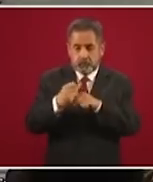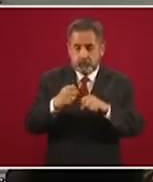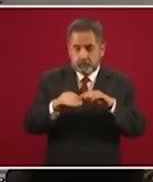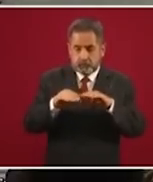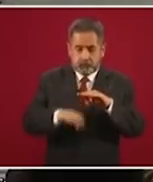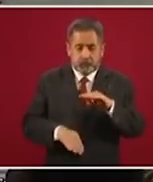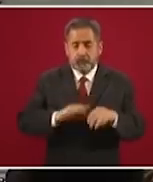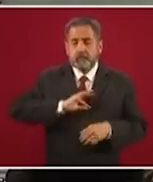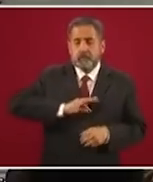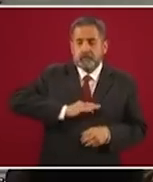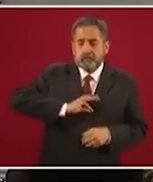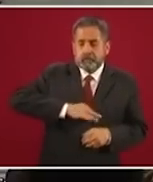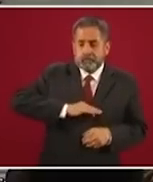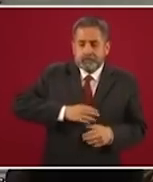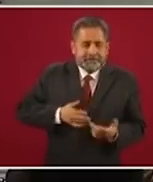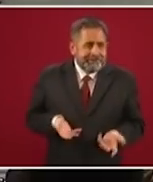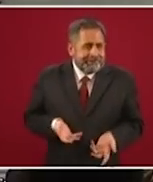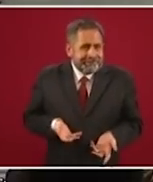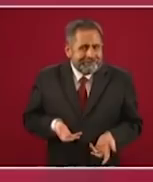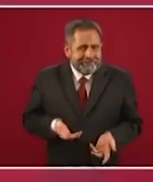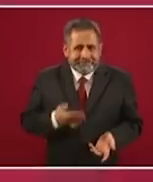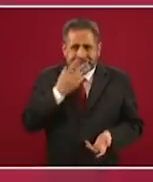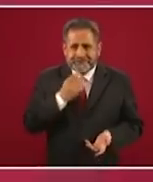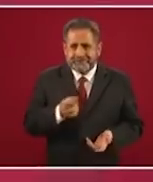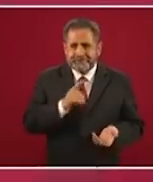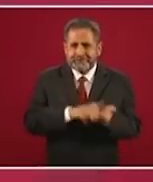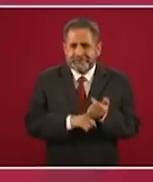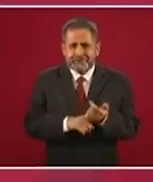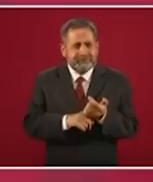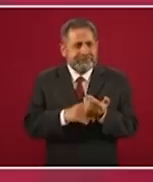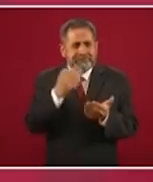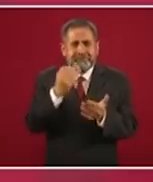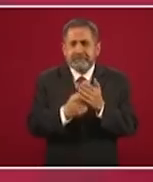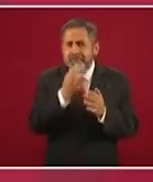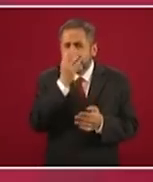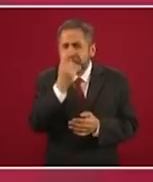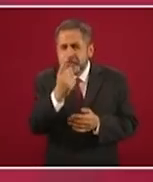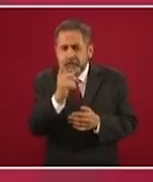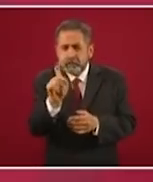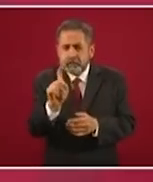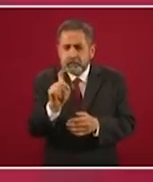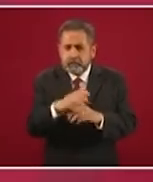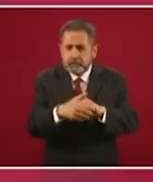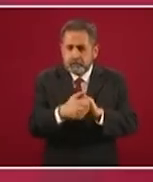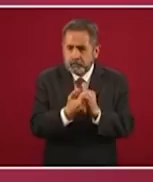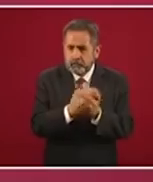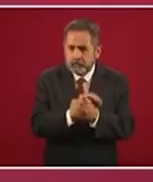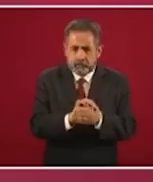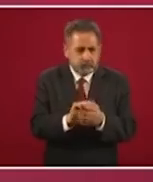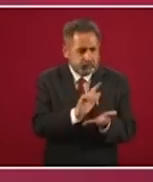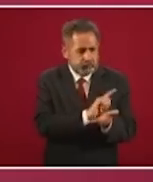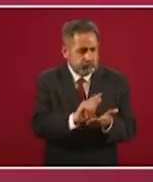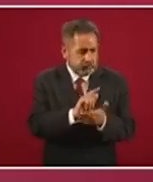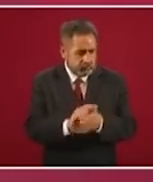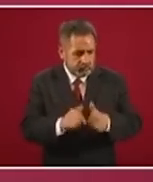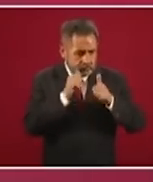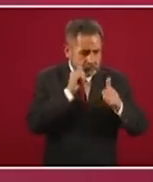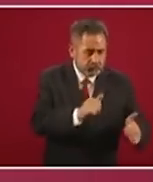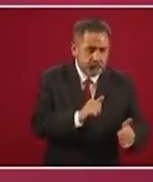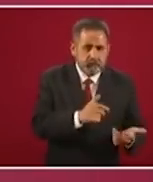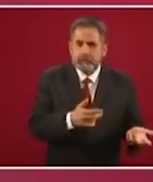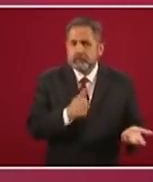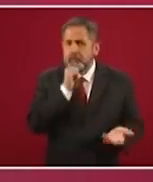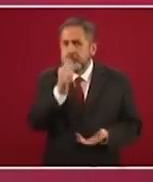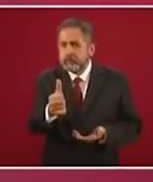por infecciones, que se traduce en no lavarse las manos en todos los procesos de atención de